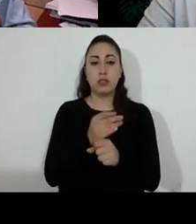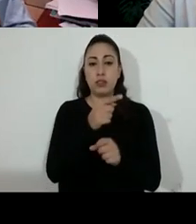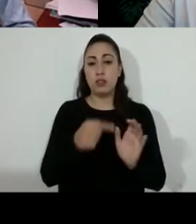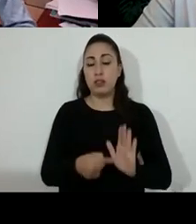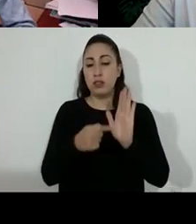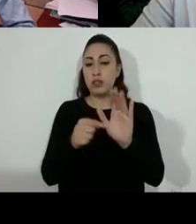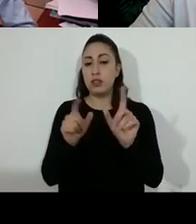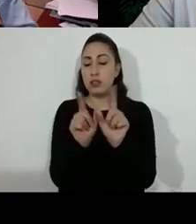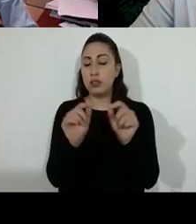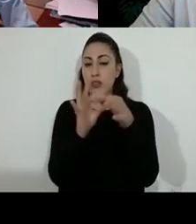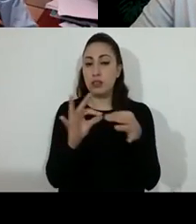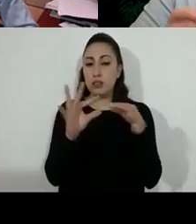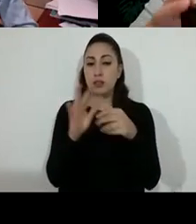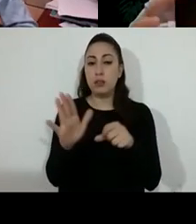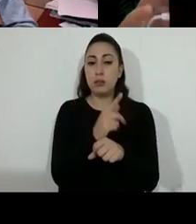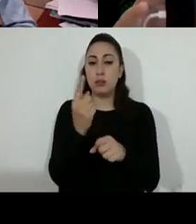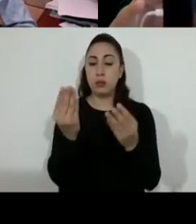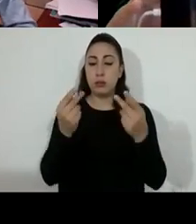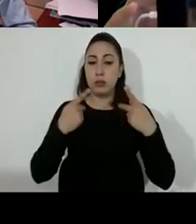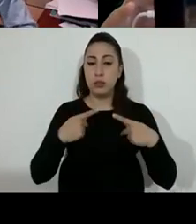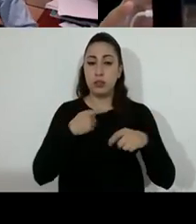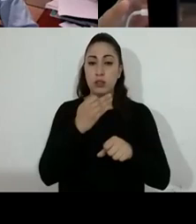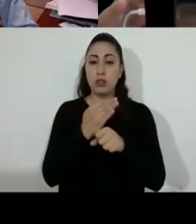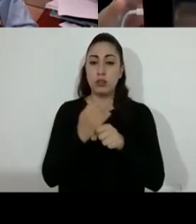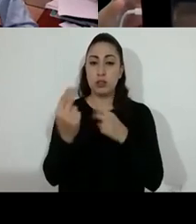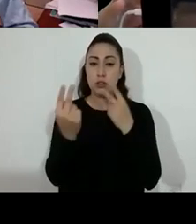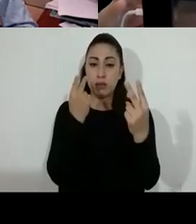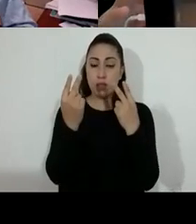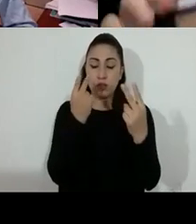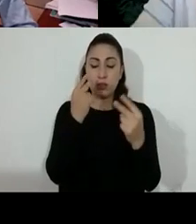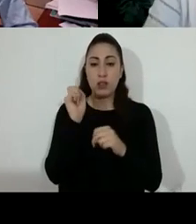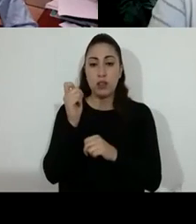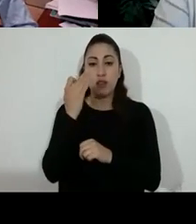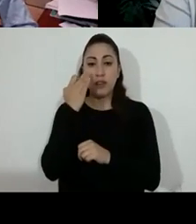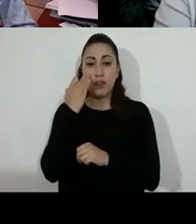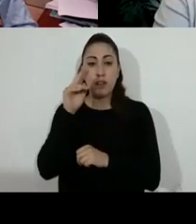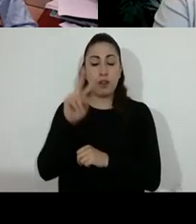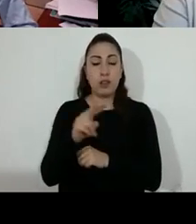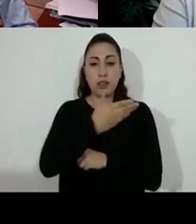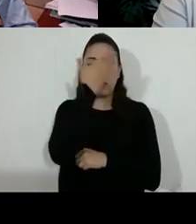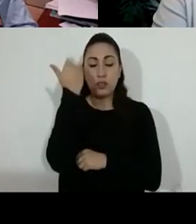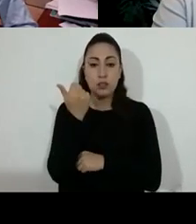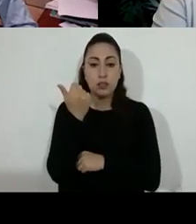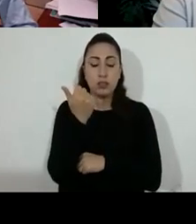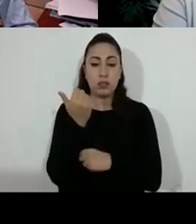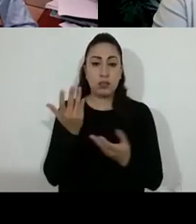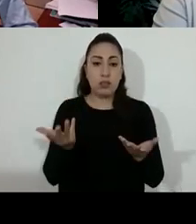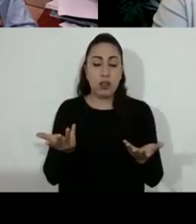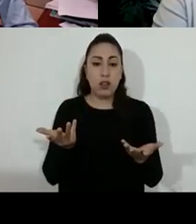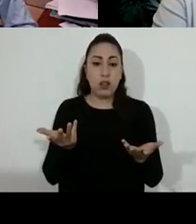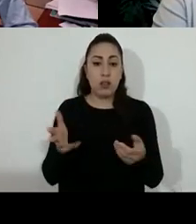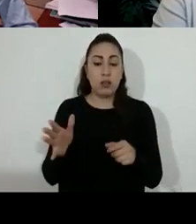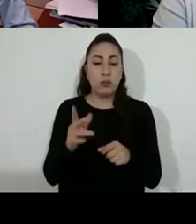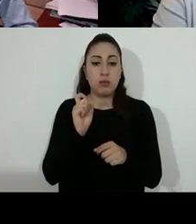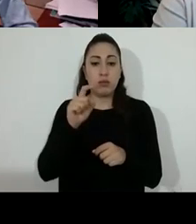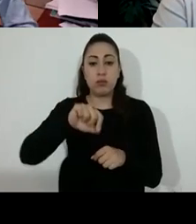sucinto es porque muchísima gente nos está viendo por vía remota y no sabe, no tiene idea de cómo está el